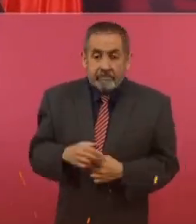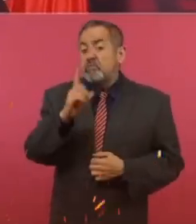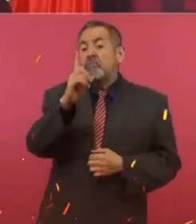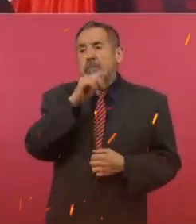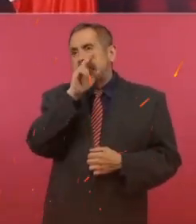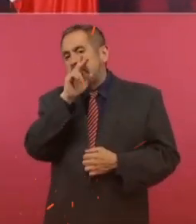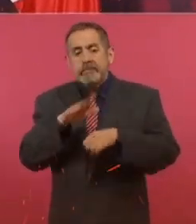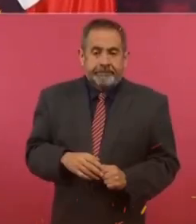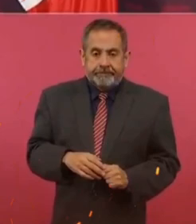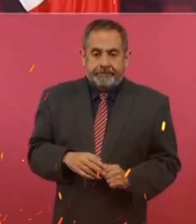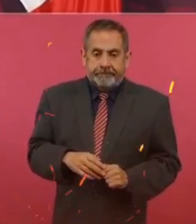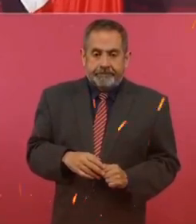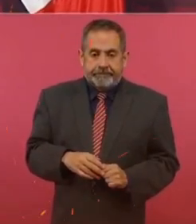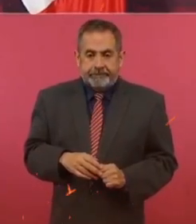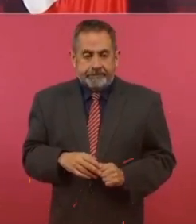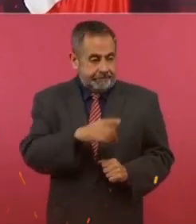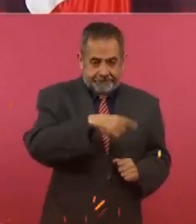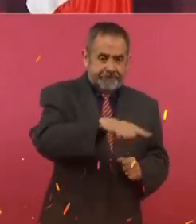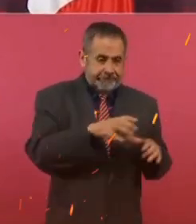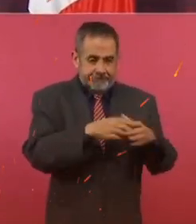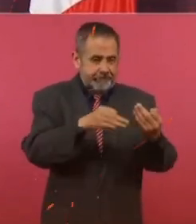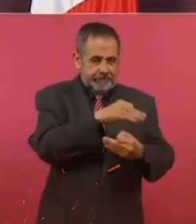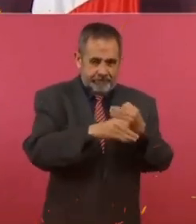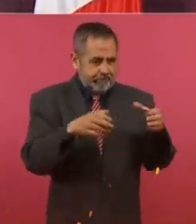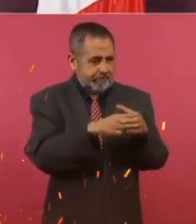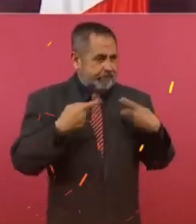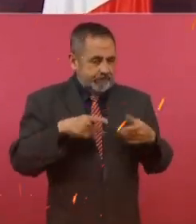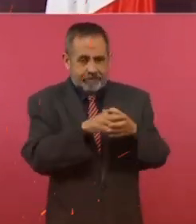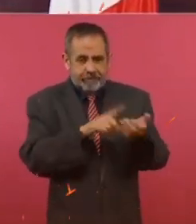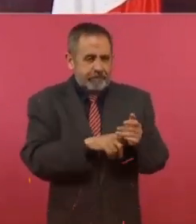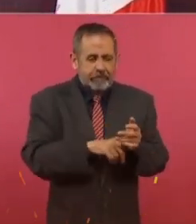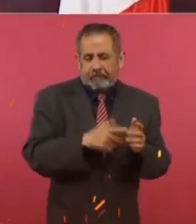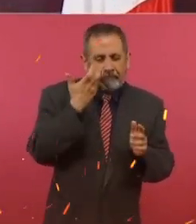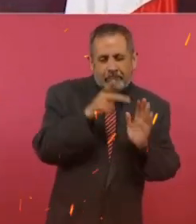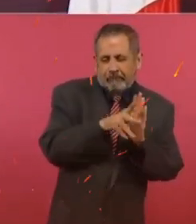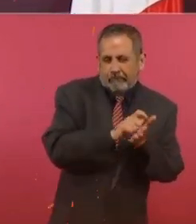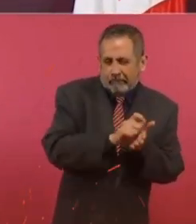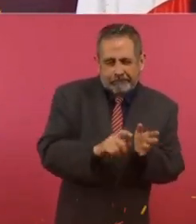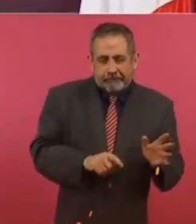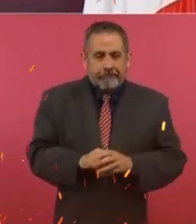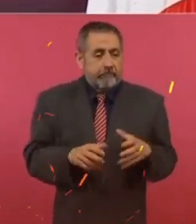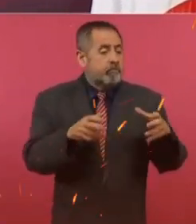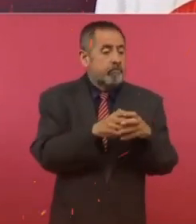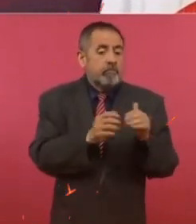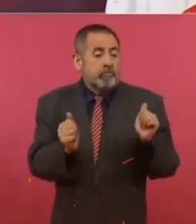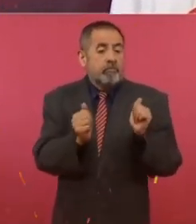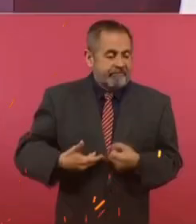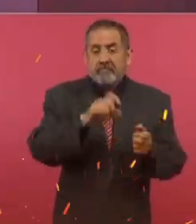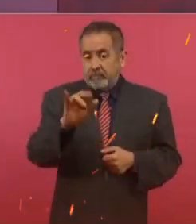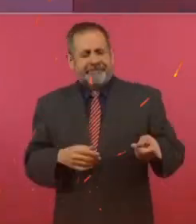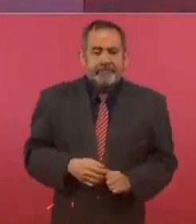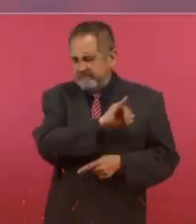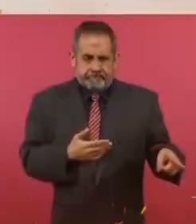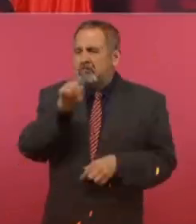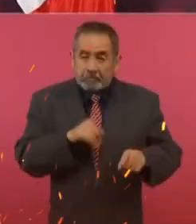porque toda esa gente, todos esos personajes del periodismo, están muy vinculados a Salinas de Gortari.